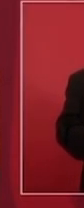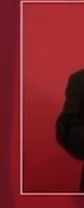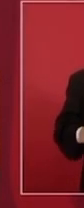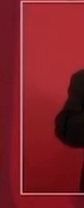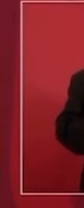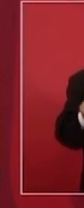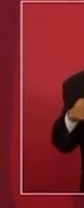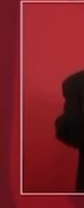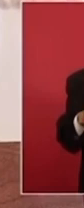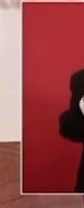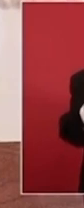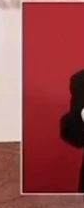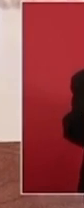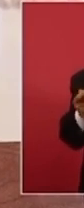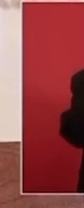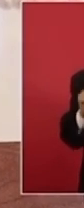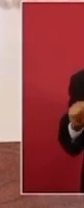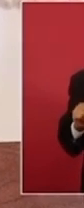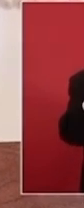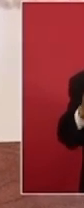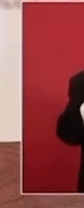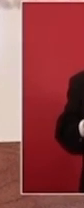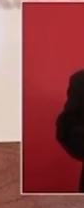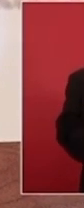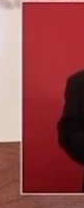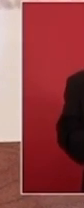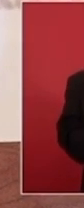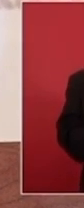Solución pacífica de la controversia.